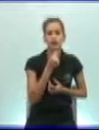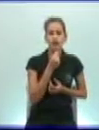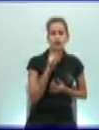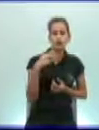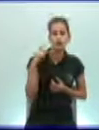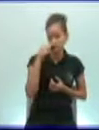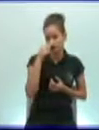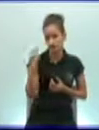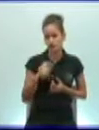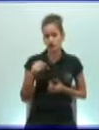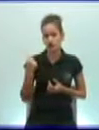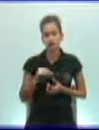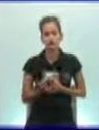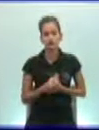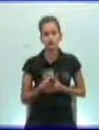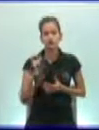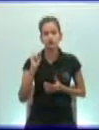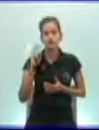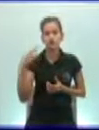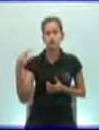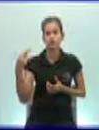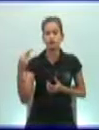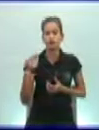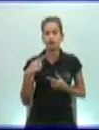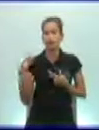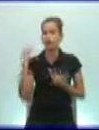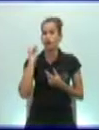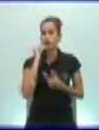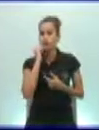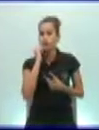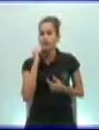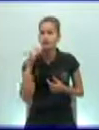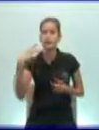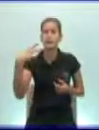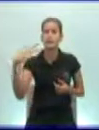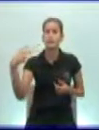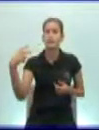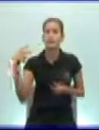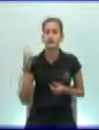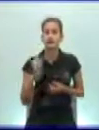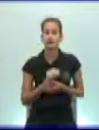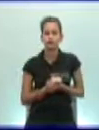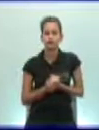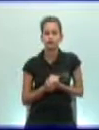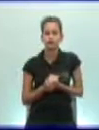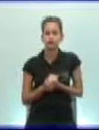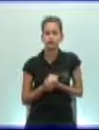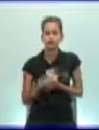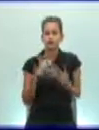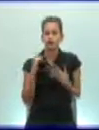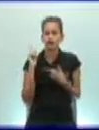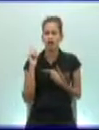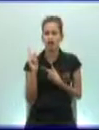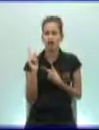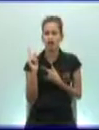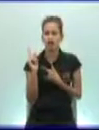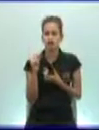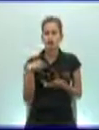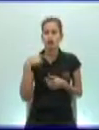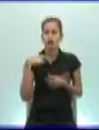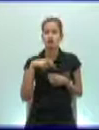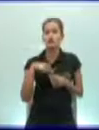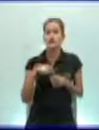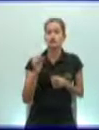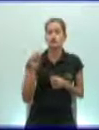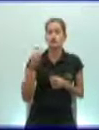sujeto. Inclinaba su cabeza llena de moticas de algodón es el predicado. En este caso, el núcleo